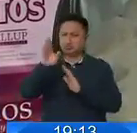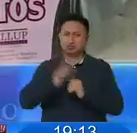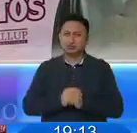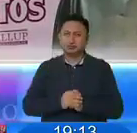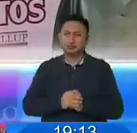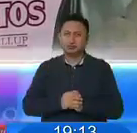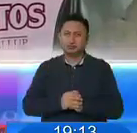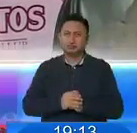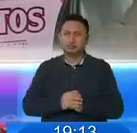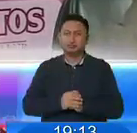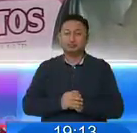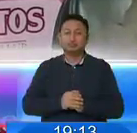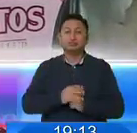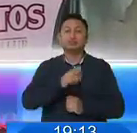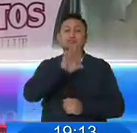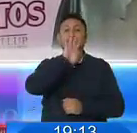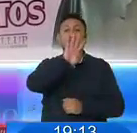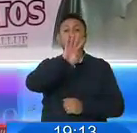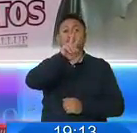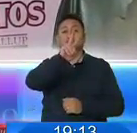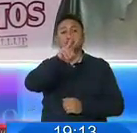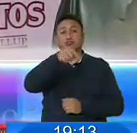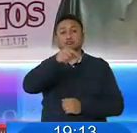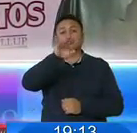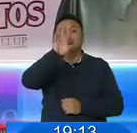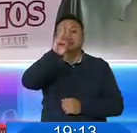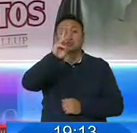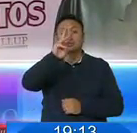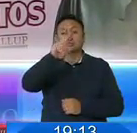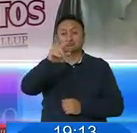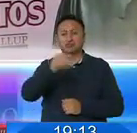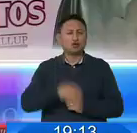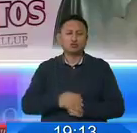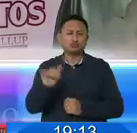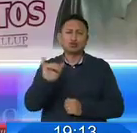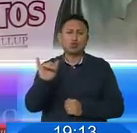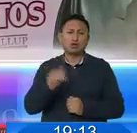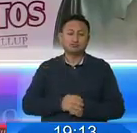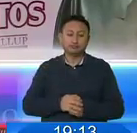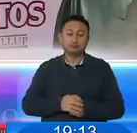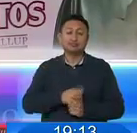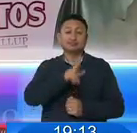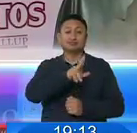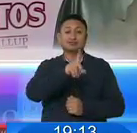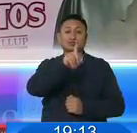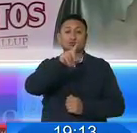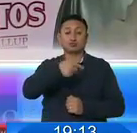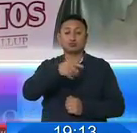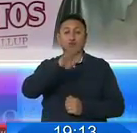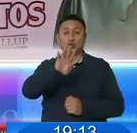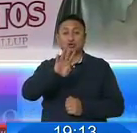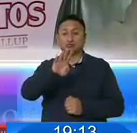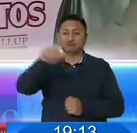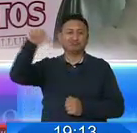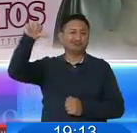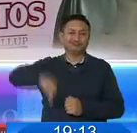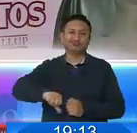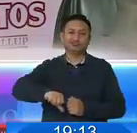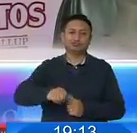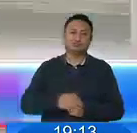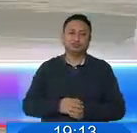medidas el 40 y 26 dijo que seguirá igual y el 31.4 dijo que será